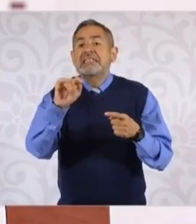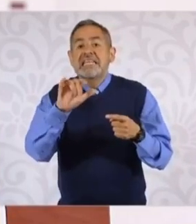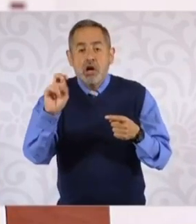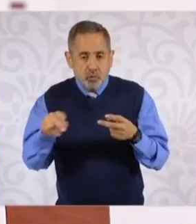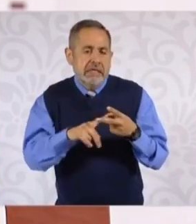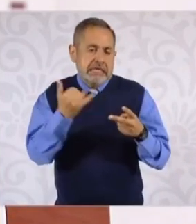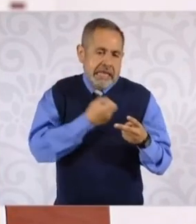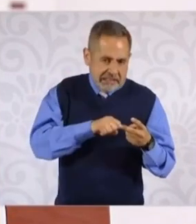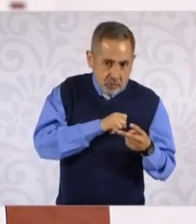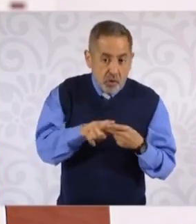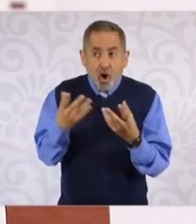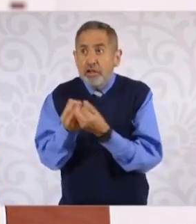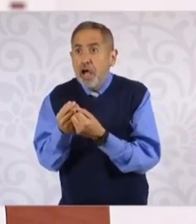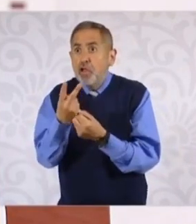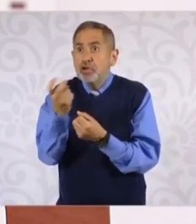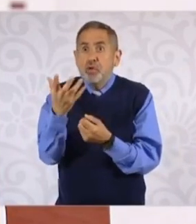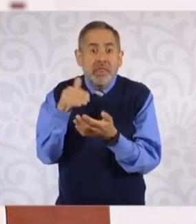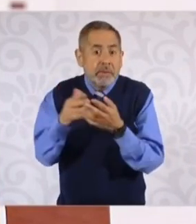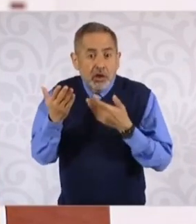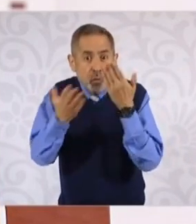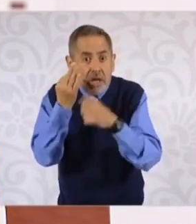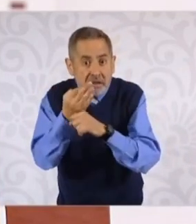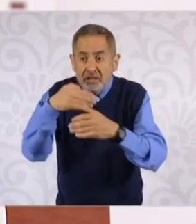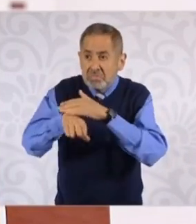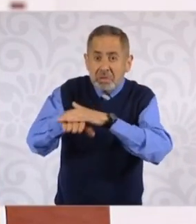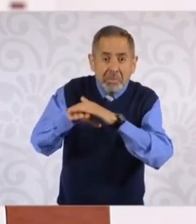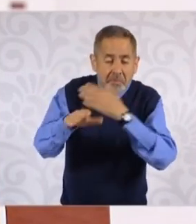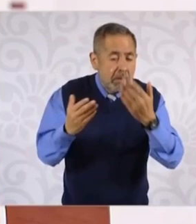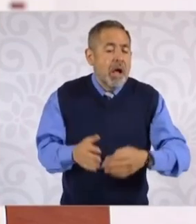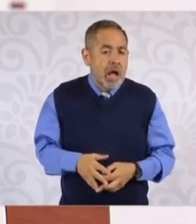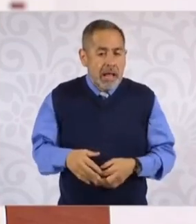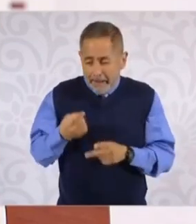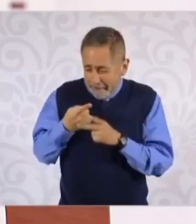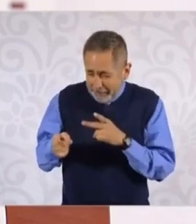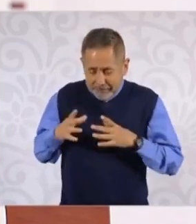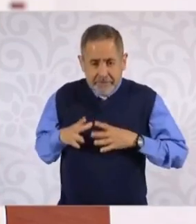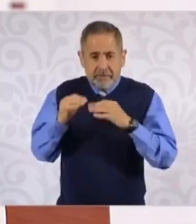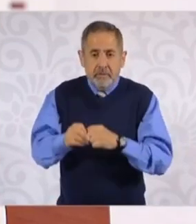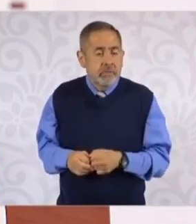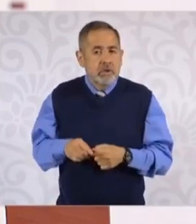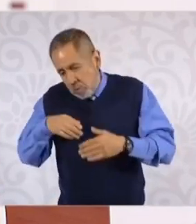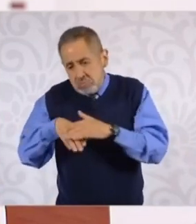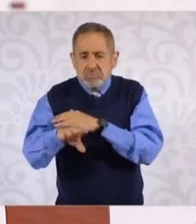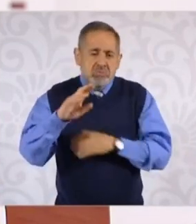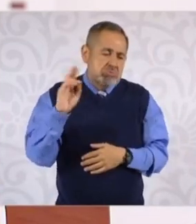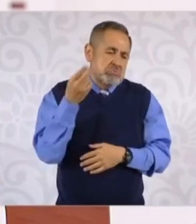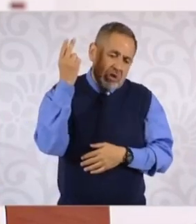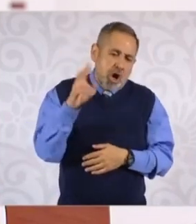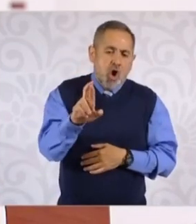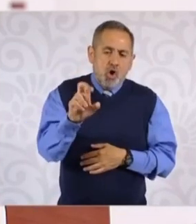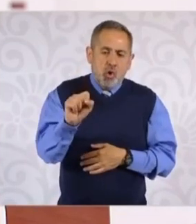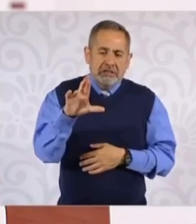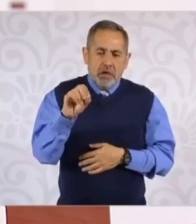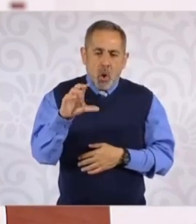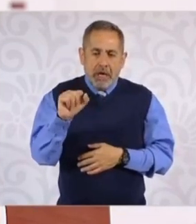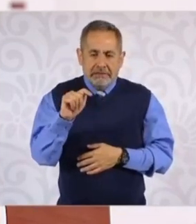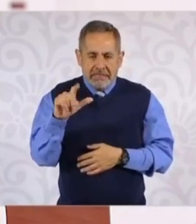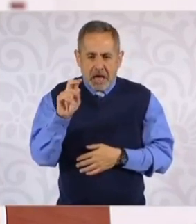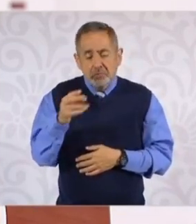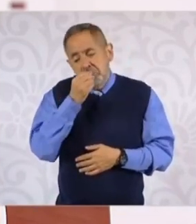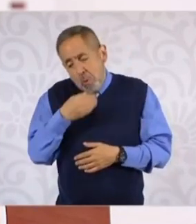estudiantes. Al principio, cuando se creó, era la quinta opción de un estudiante. Hoy, ¿qué porcentaje,